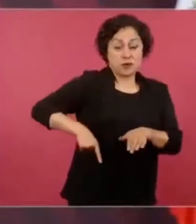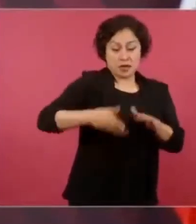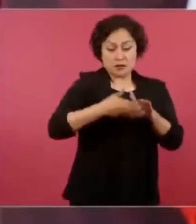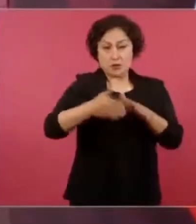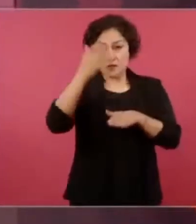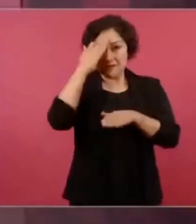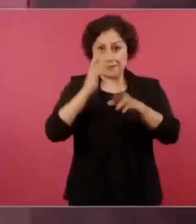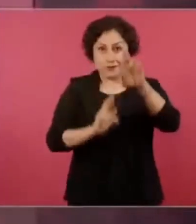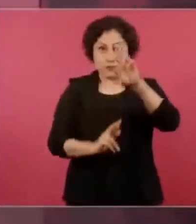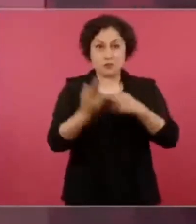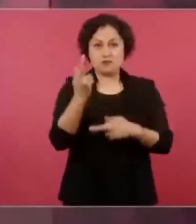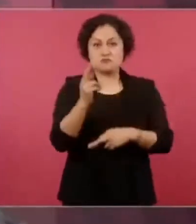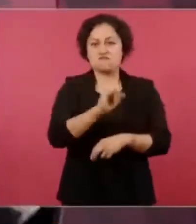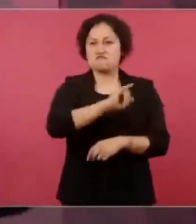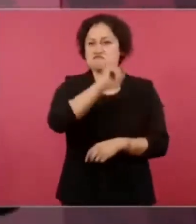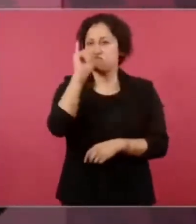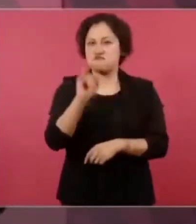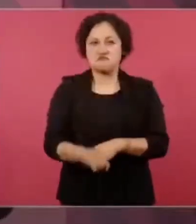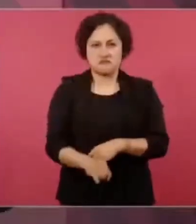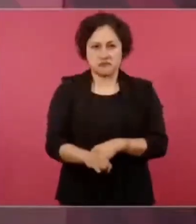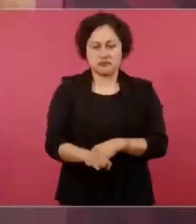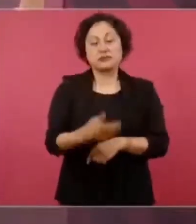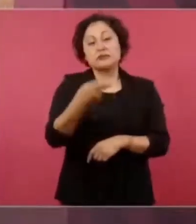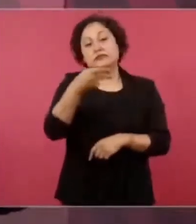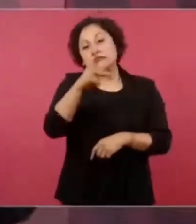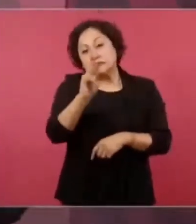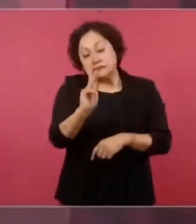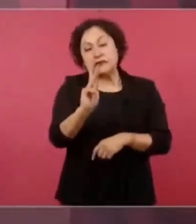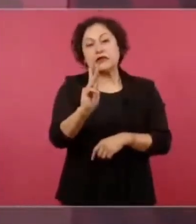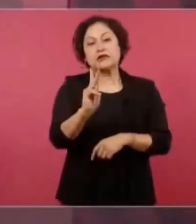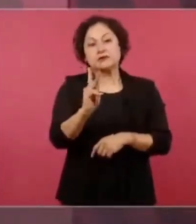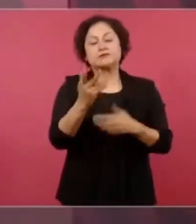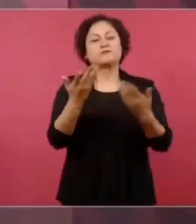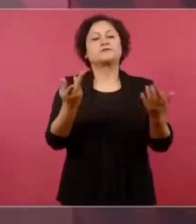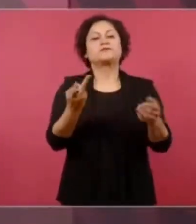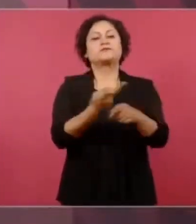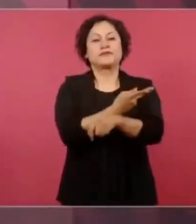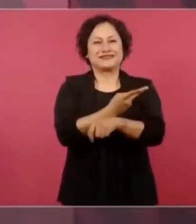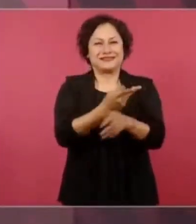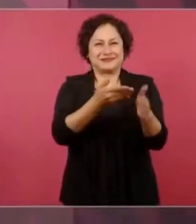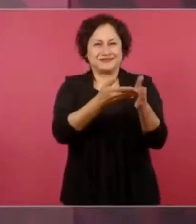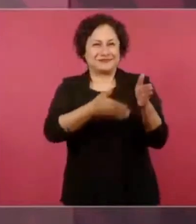continúa, porque se pelean Zedillo y